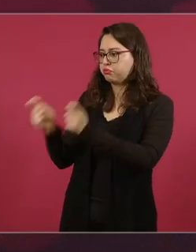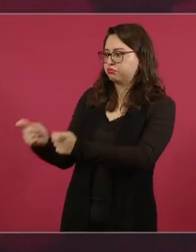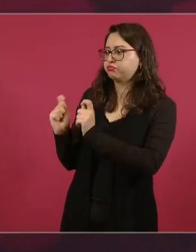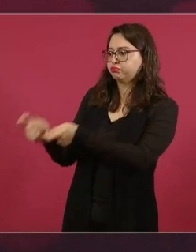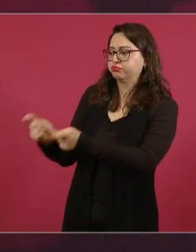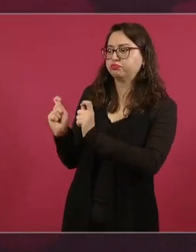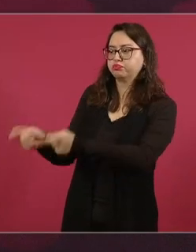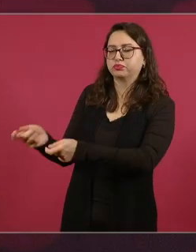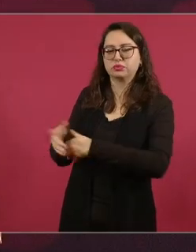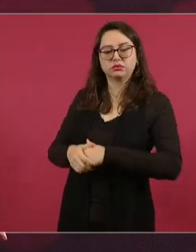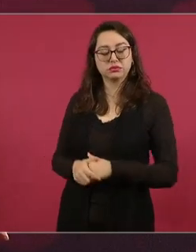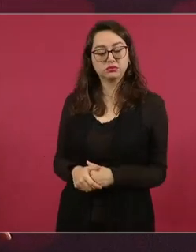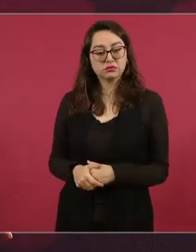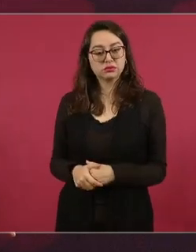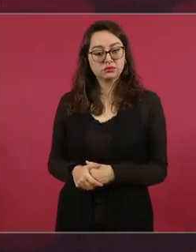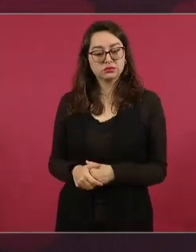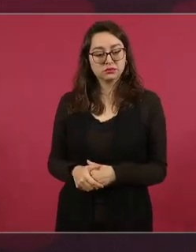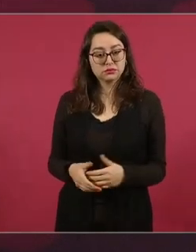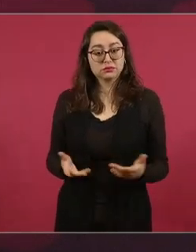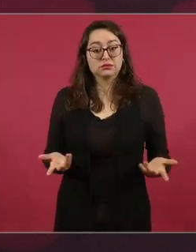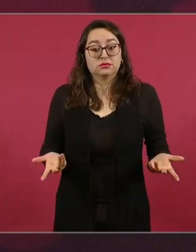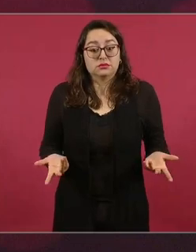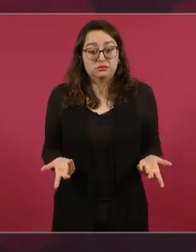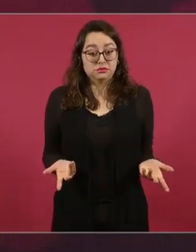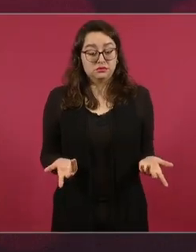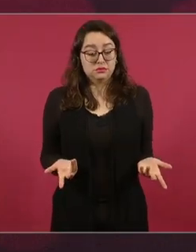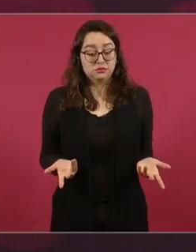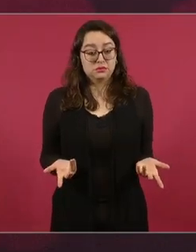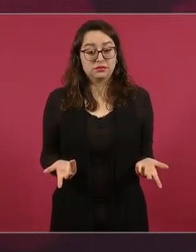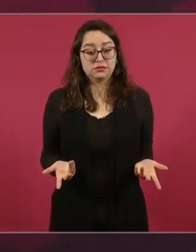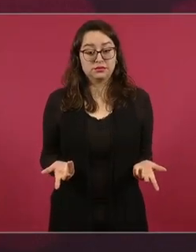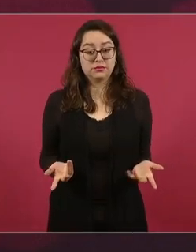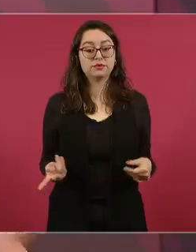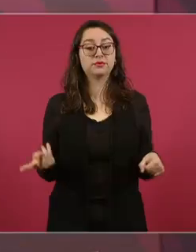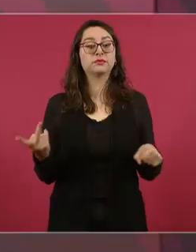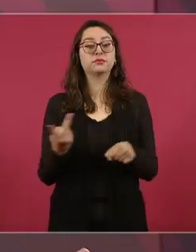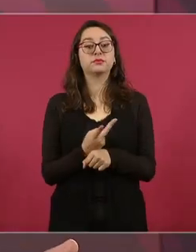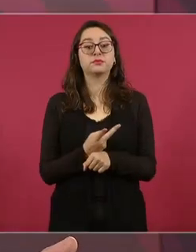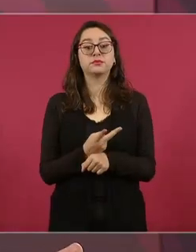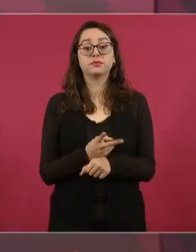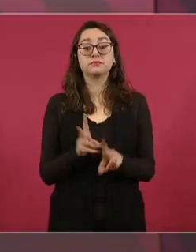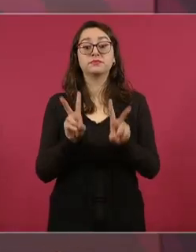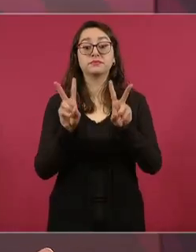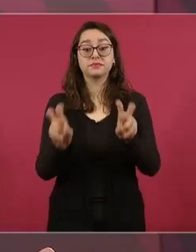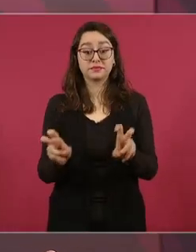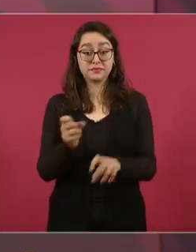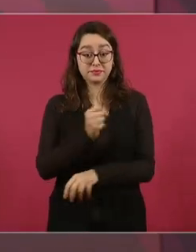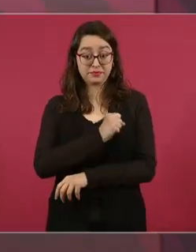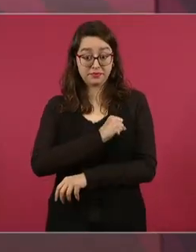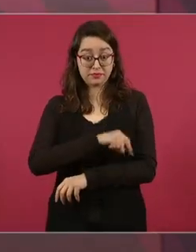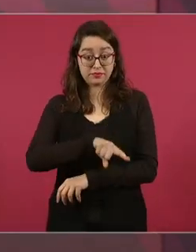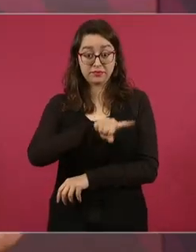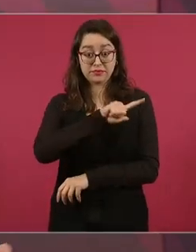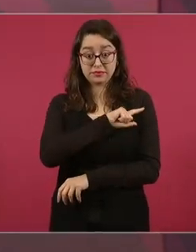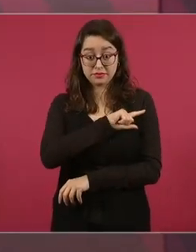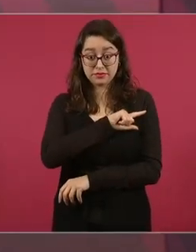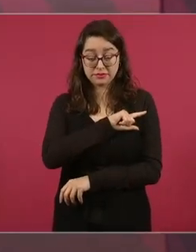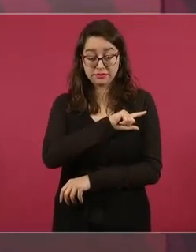Entonces, en el caso de salud no